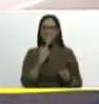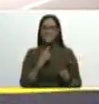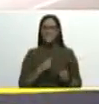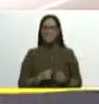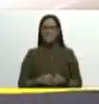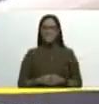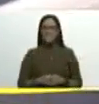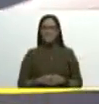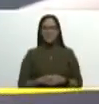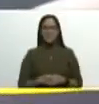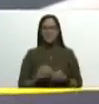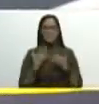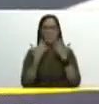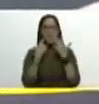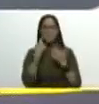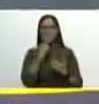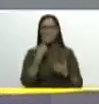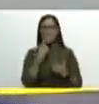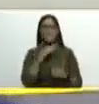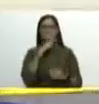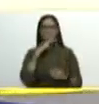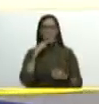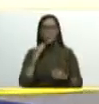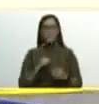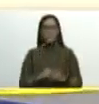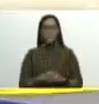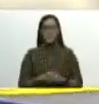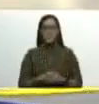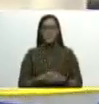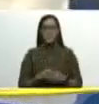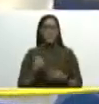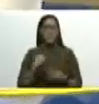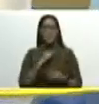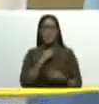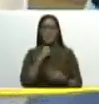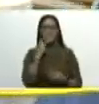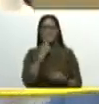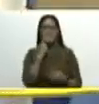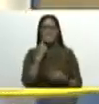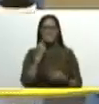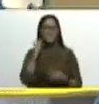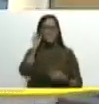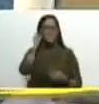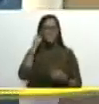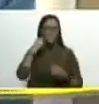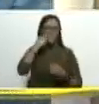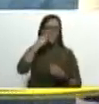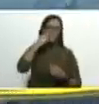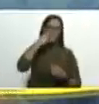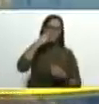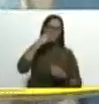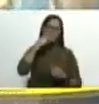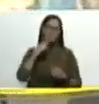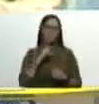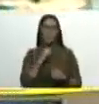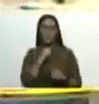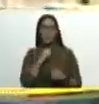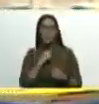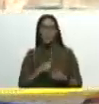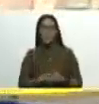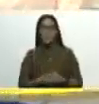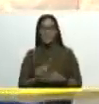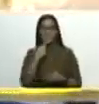correcto, y huele como a odontología, sabroso, vale. Lo que a mí me gusta de la odontología es cuando suena el taladro ese. Mi comandante